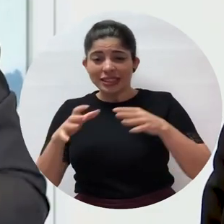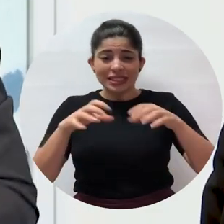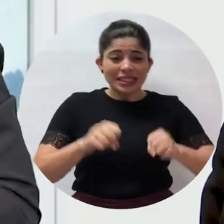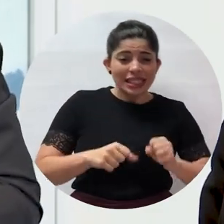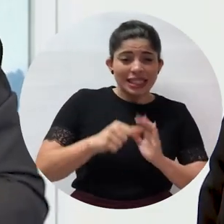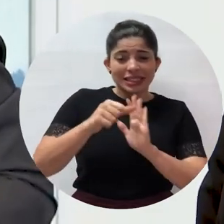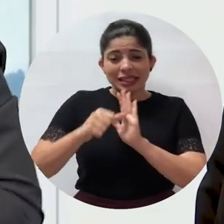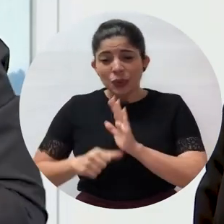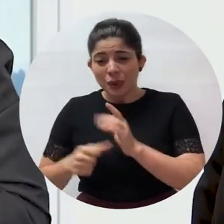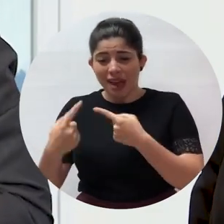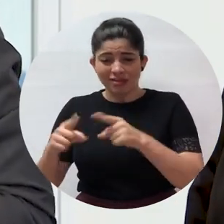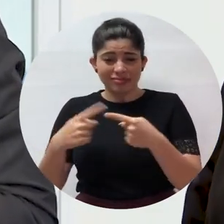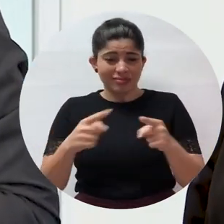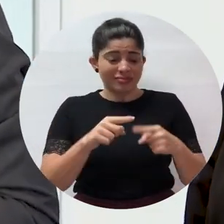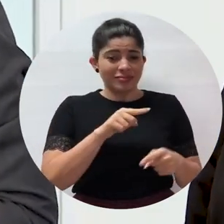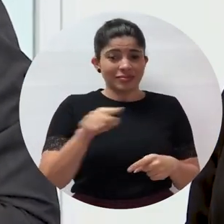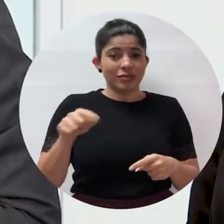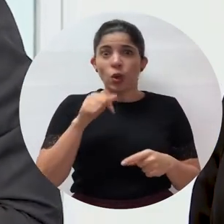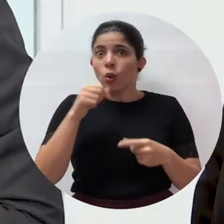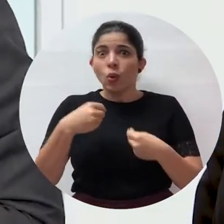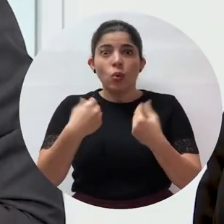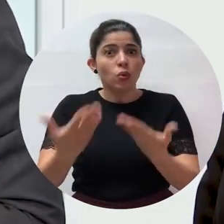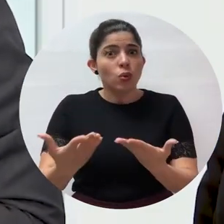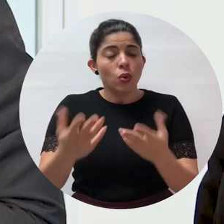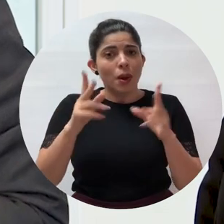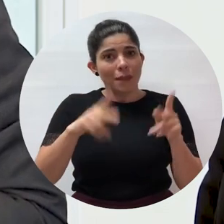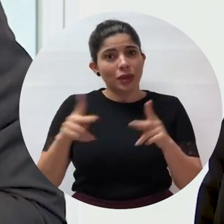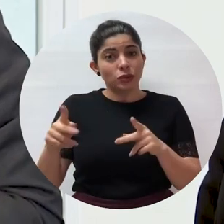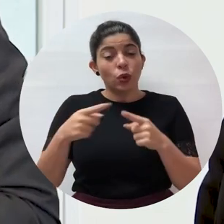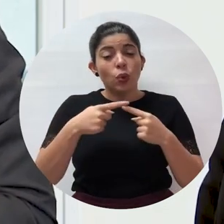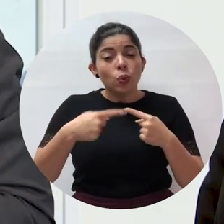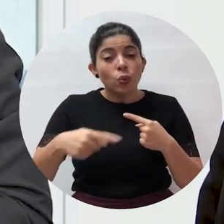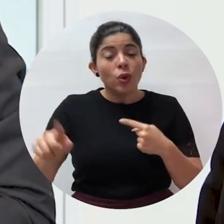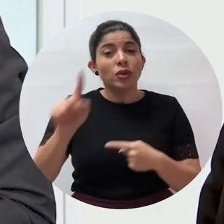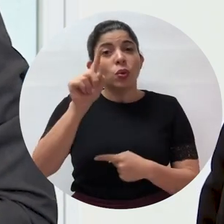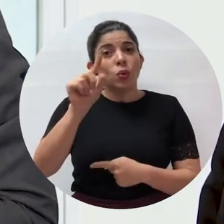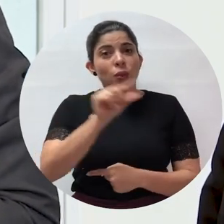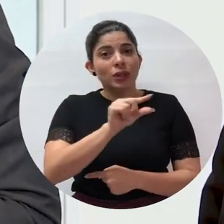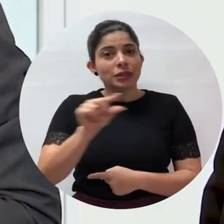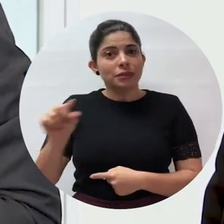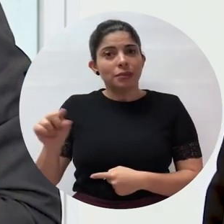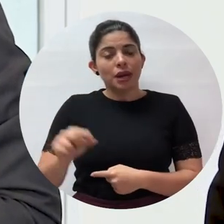servicios, citas, cirugías y otros que no se le dio a la población en una semana.